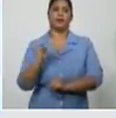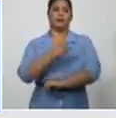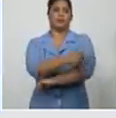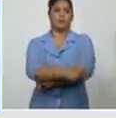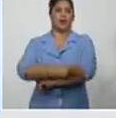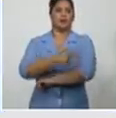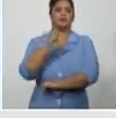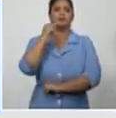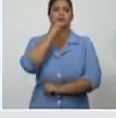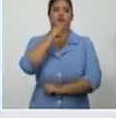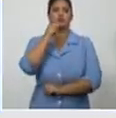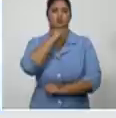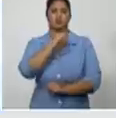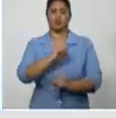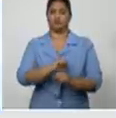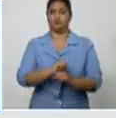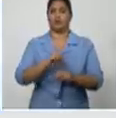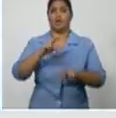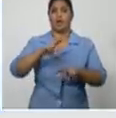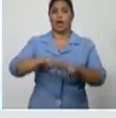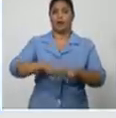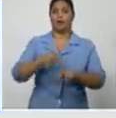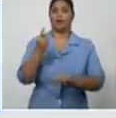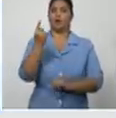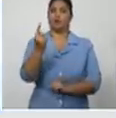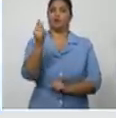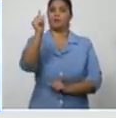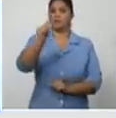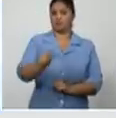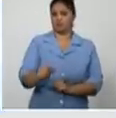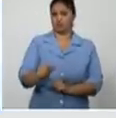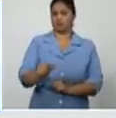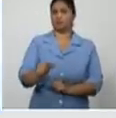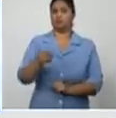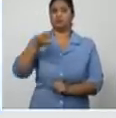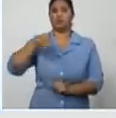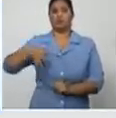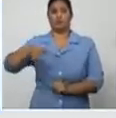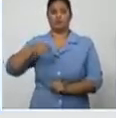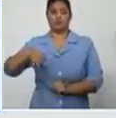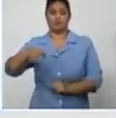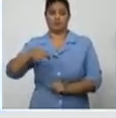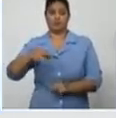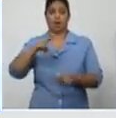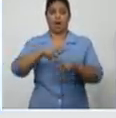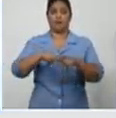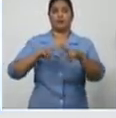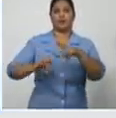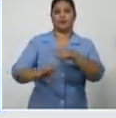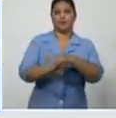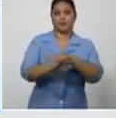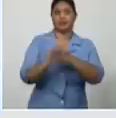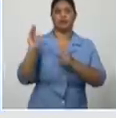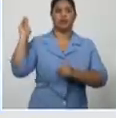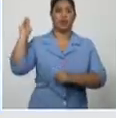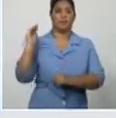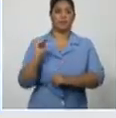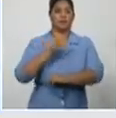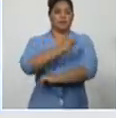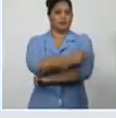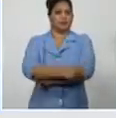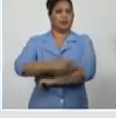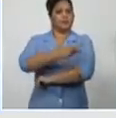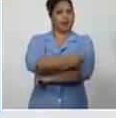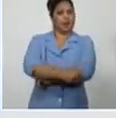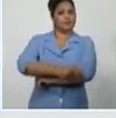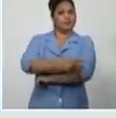se confirma un caso importado del municipio Habana del Este, viajero cubano procedente de